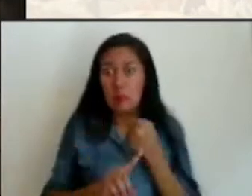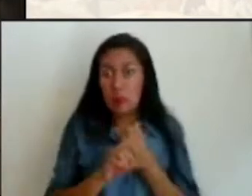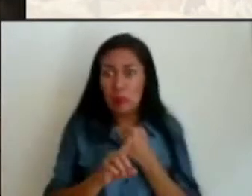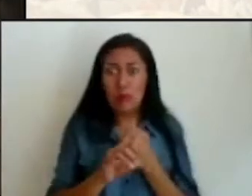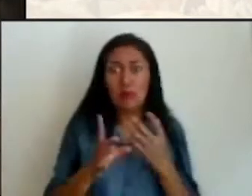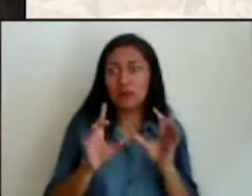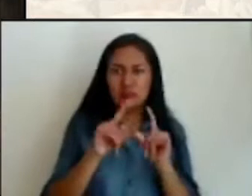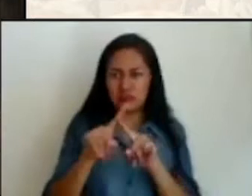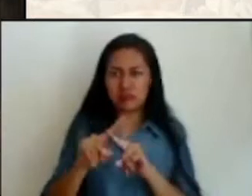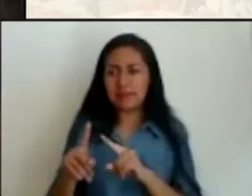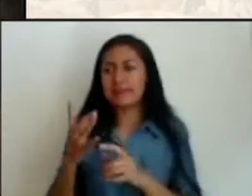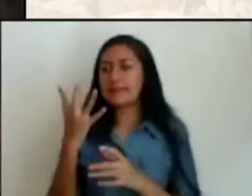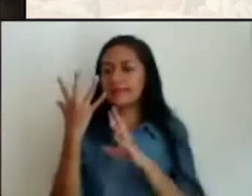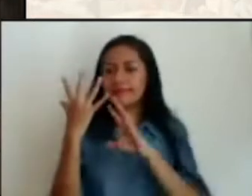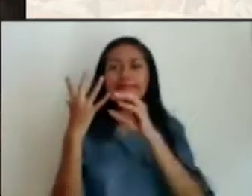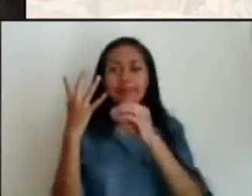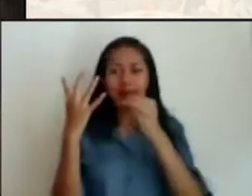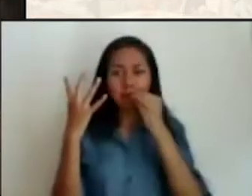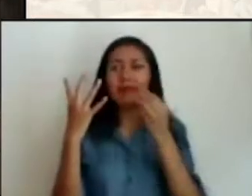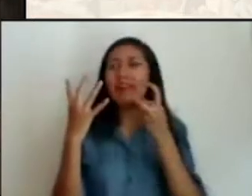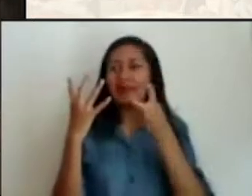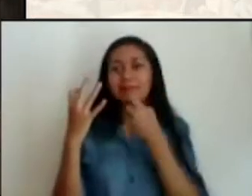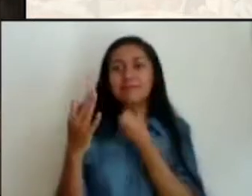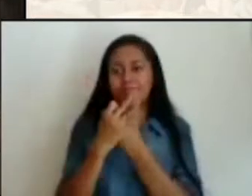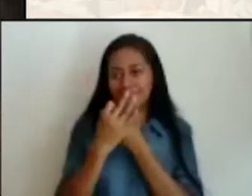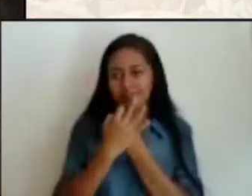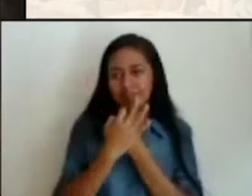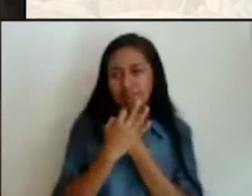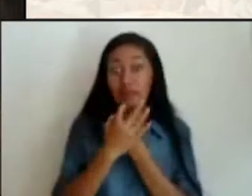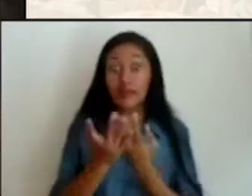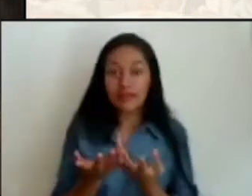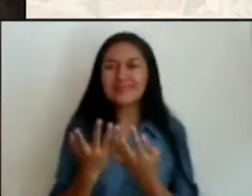esta imagen en la parte de tipo metafórico con la Virgen